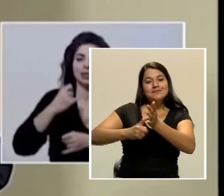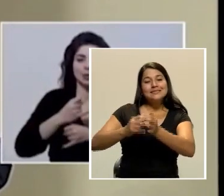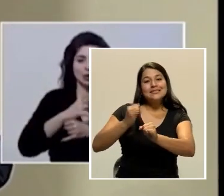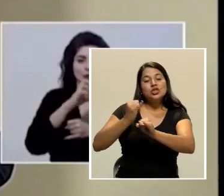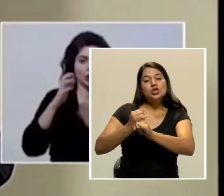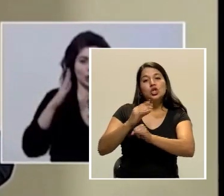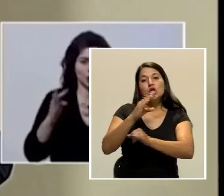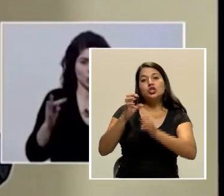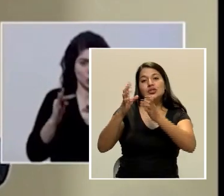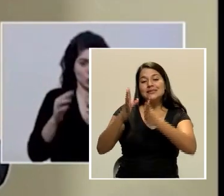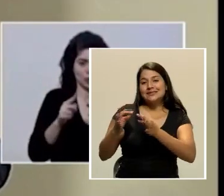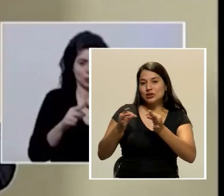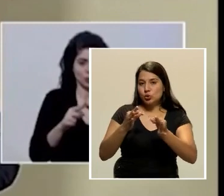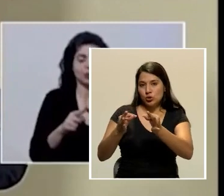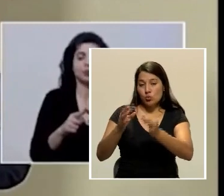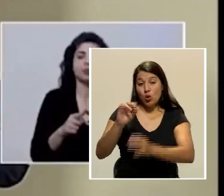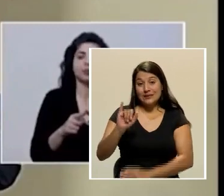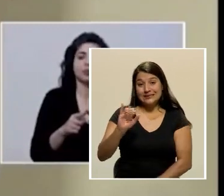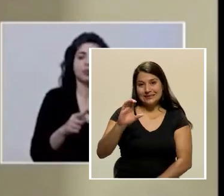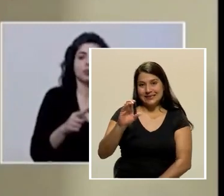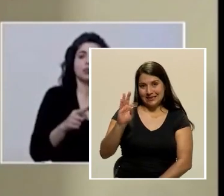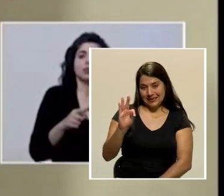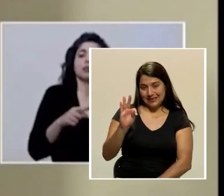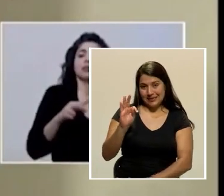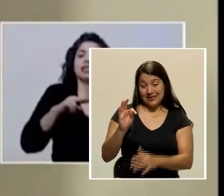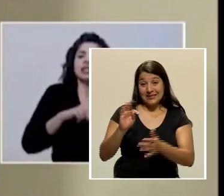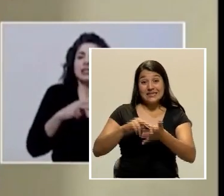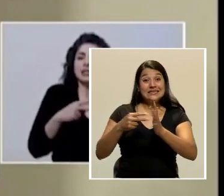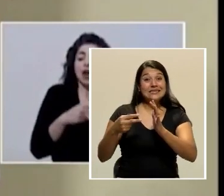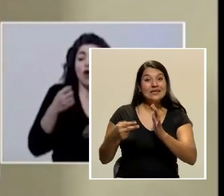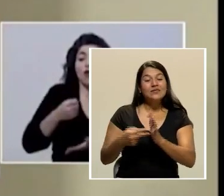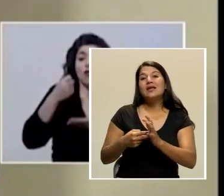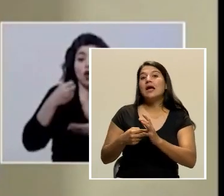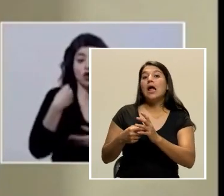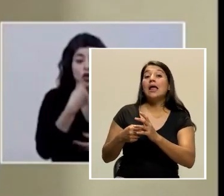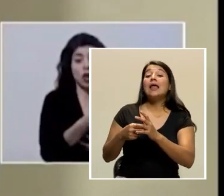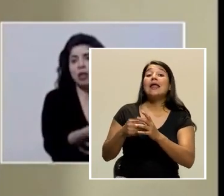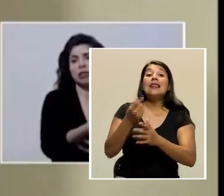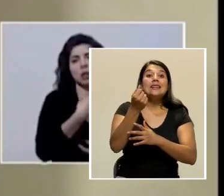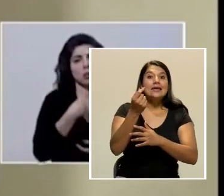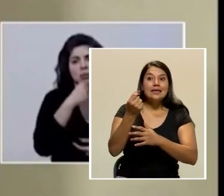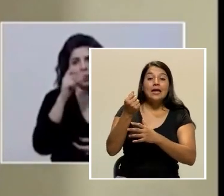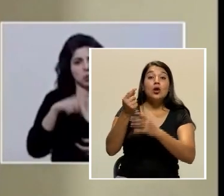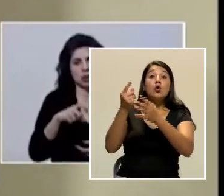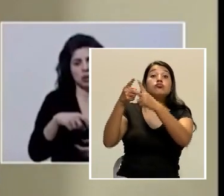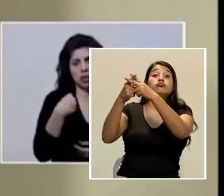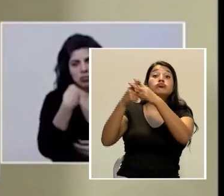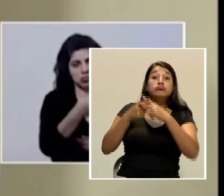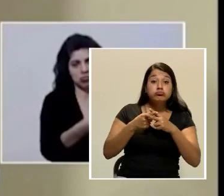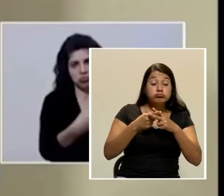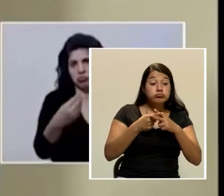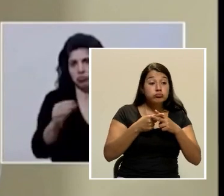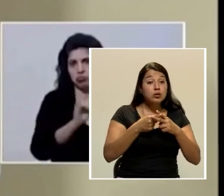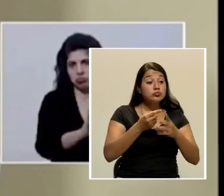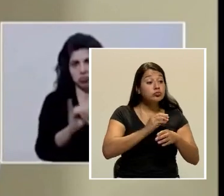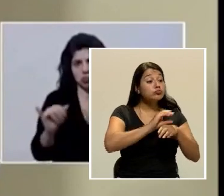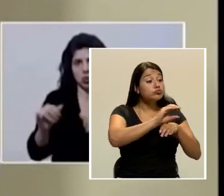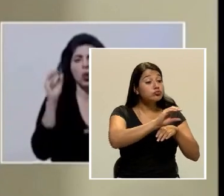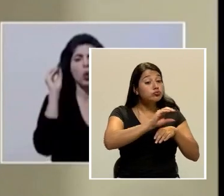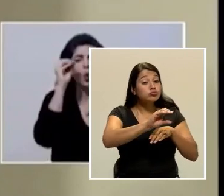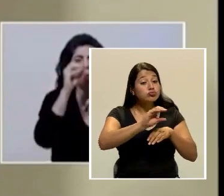sostenibilidad turística, o bien tratarse de un guía turístico o una empresa de transporte de turismo